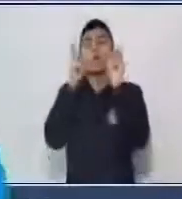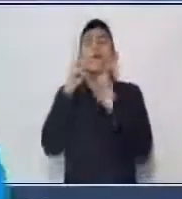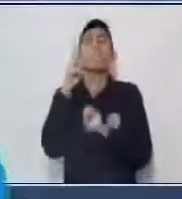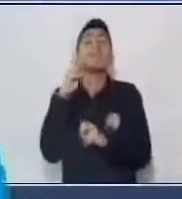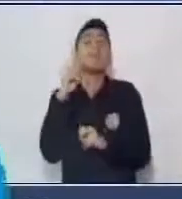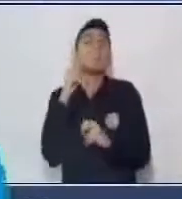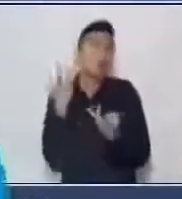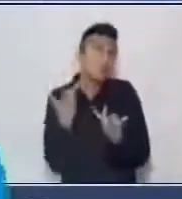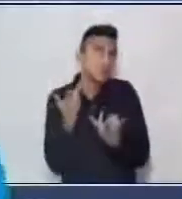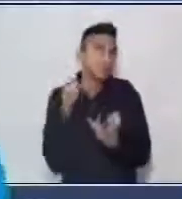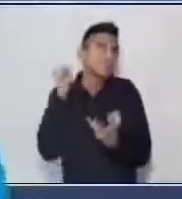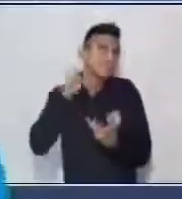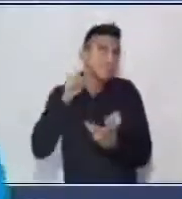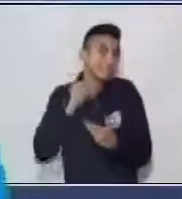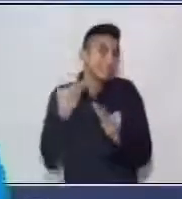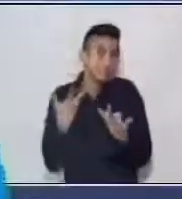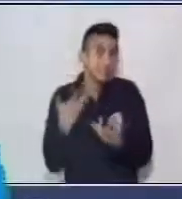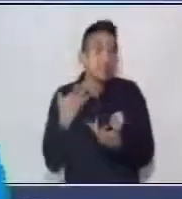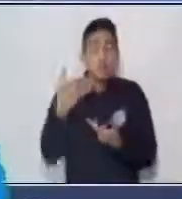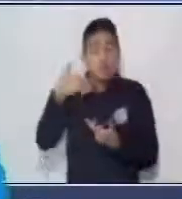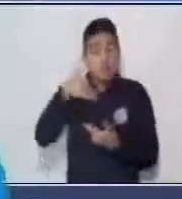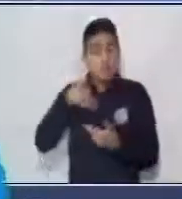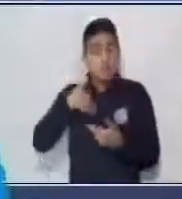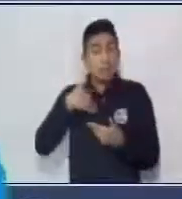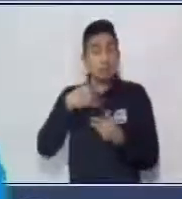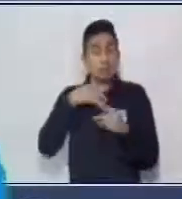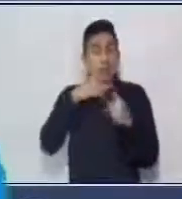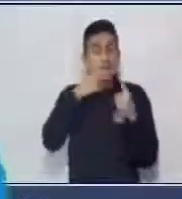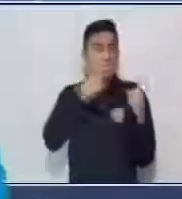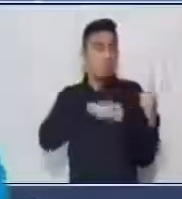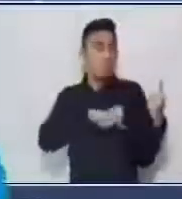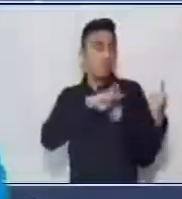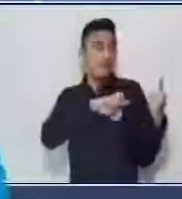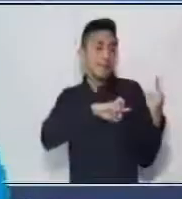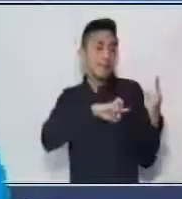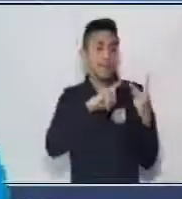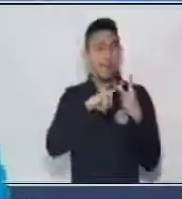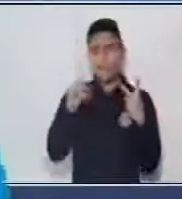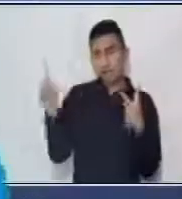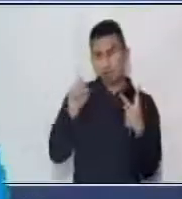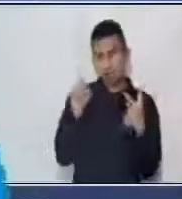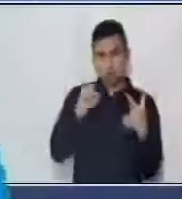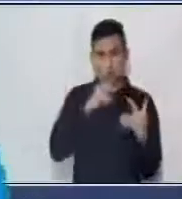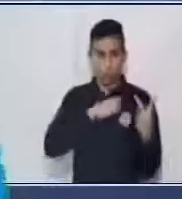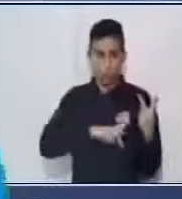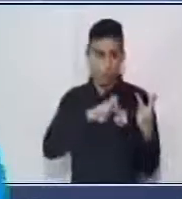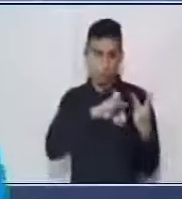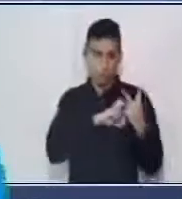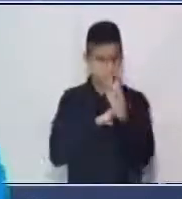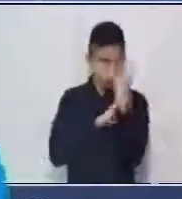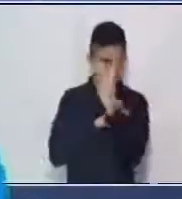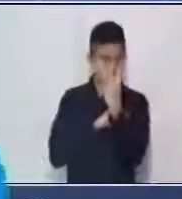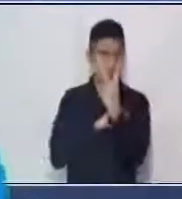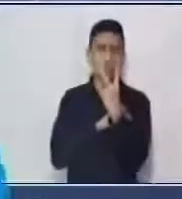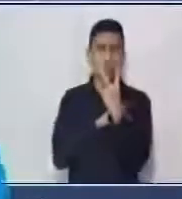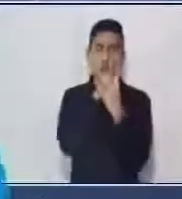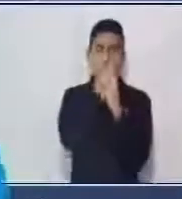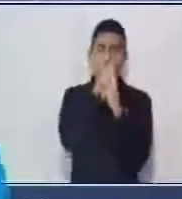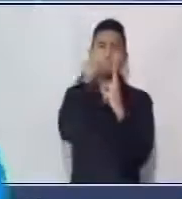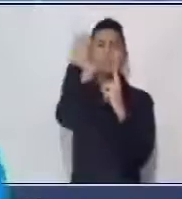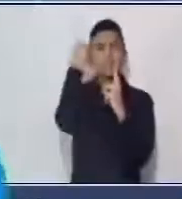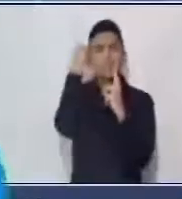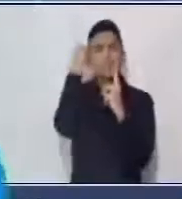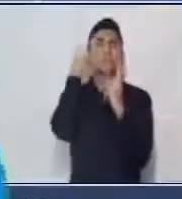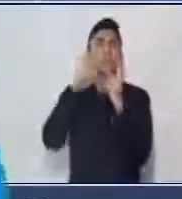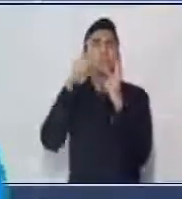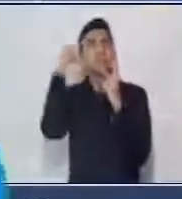pues hay personales y no personales. Es entonces donde tenemos que empezar como